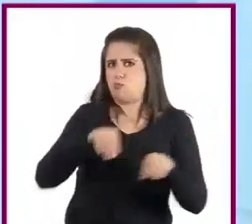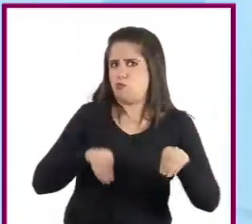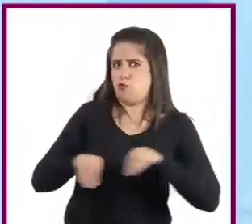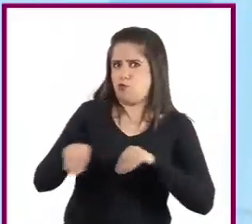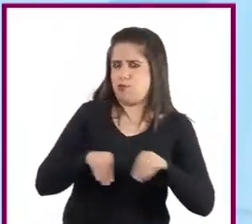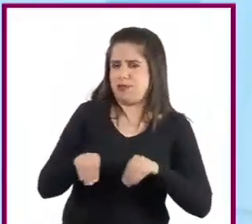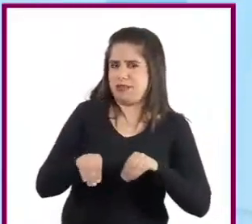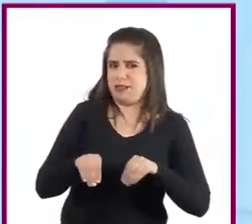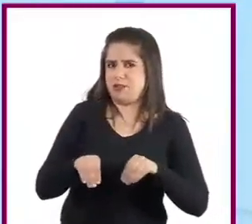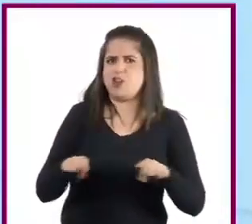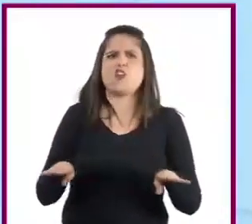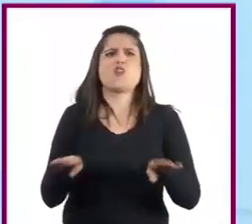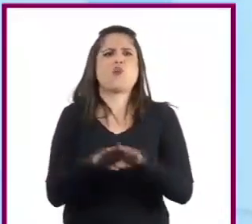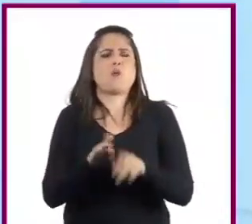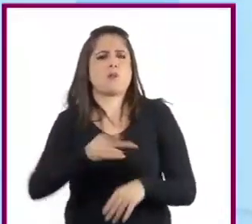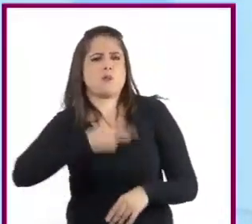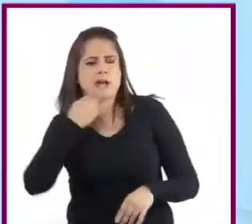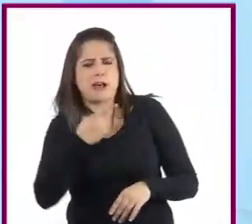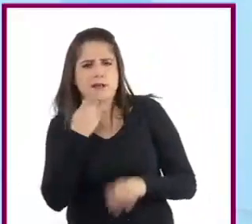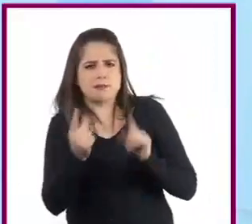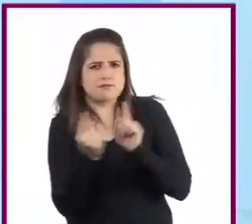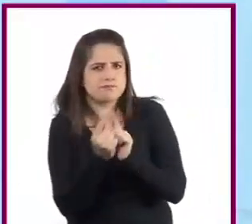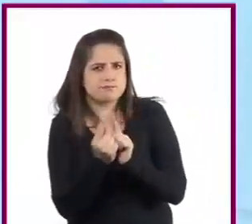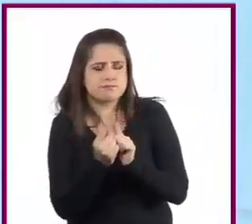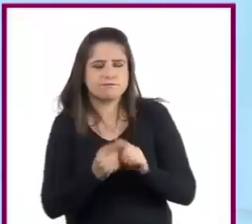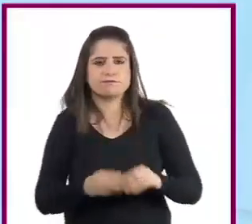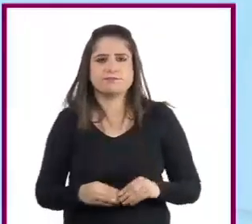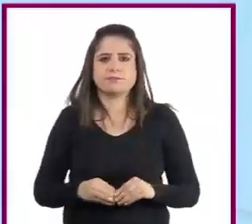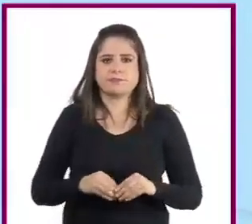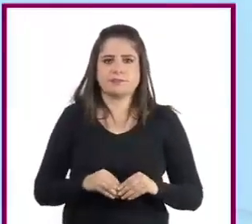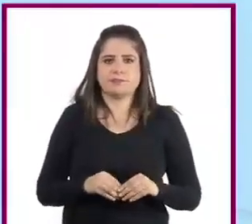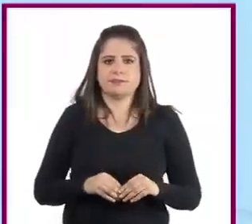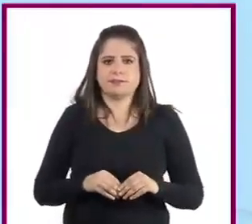movieron? ¿Cómo hablaron?